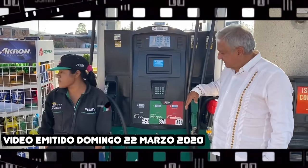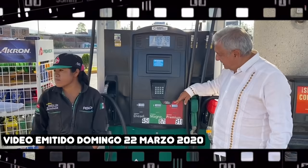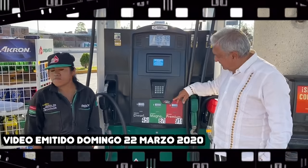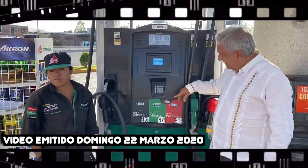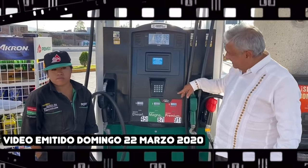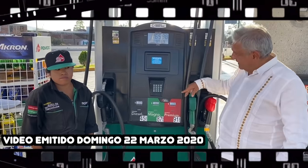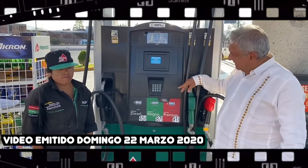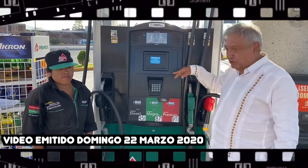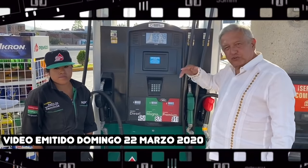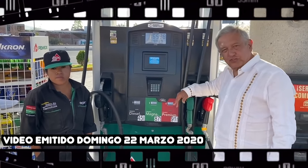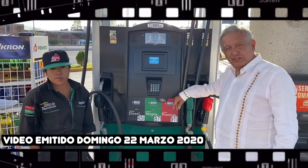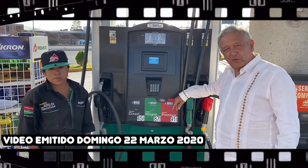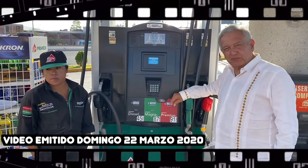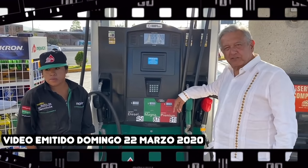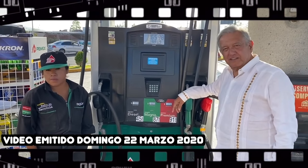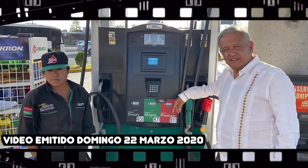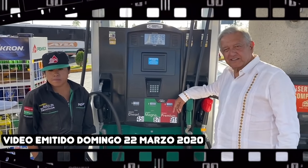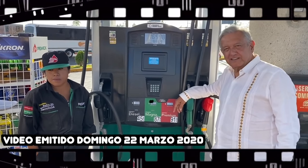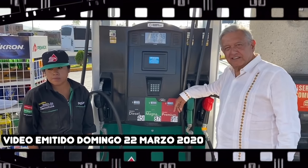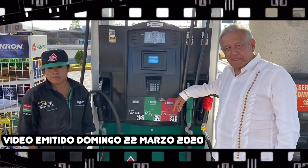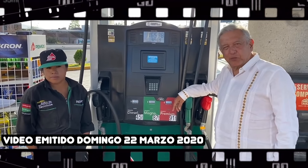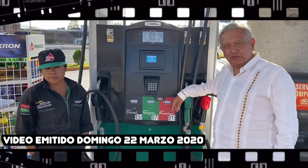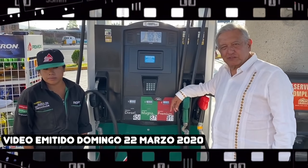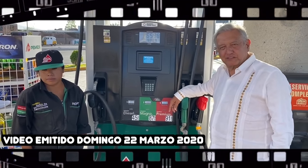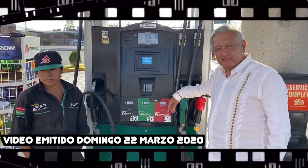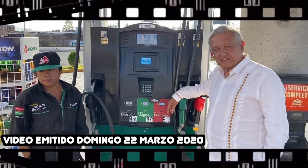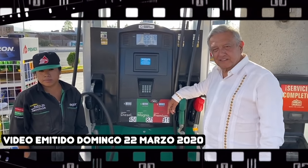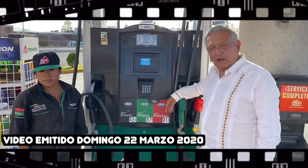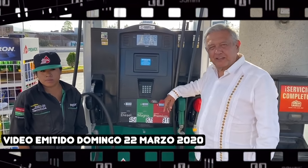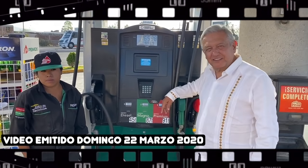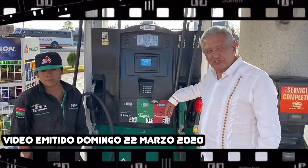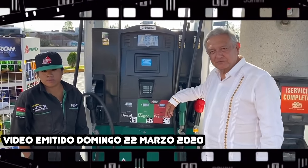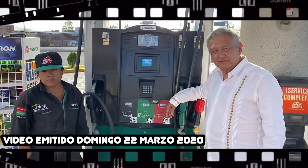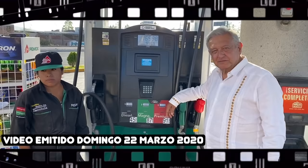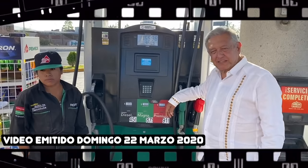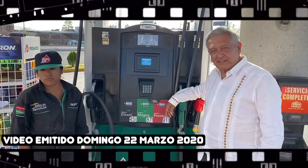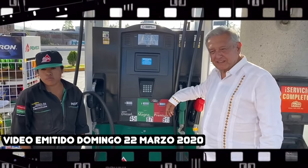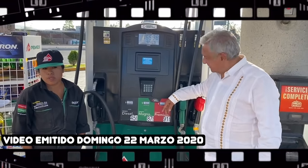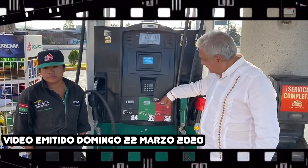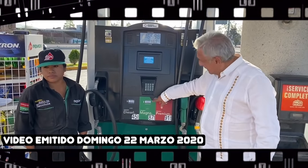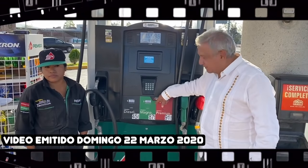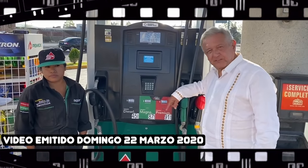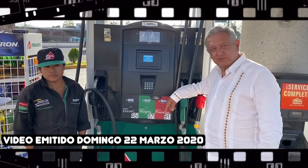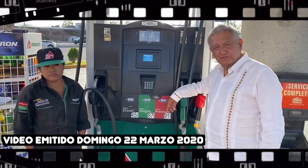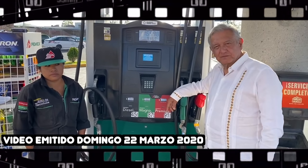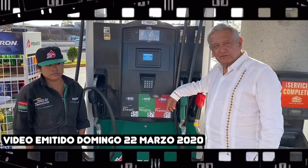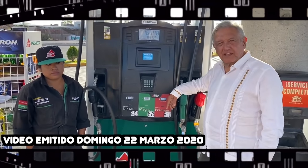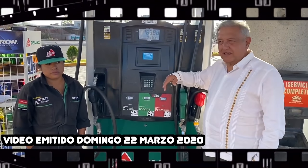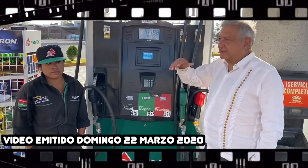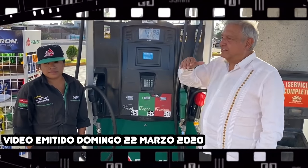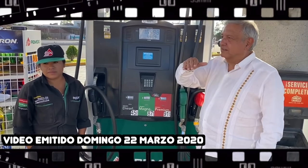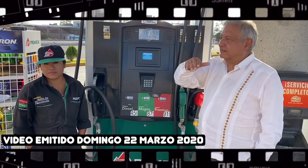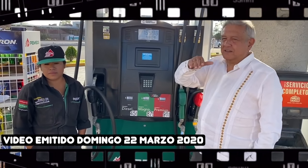gasolinas y... nosotros compramos gasolina y tomamos la decisión de bajar el precio.